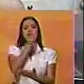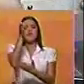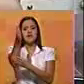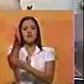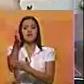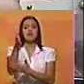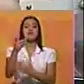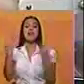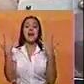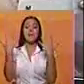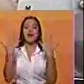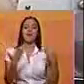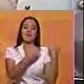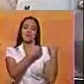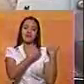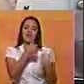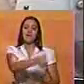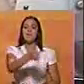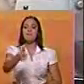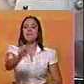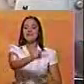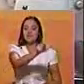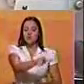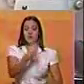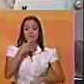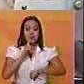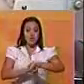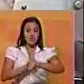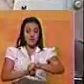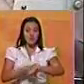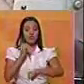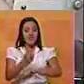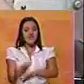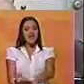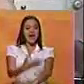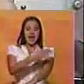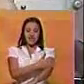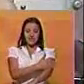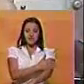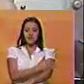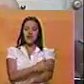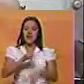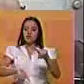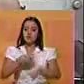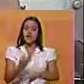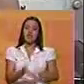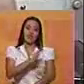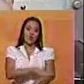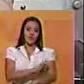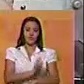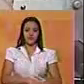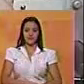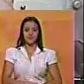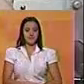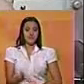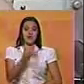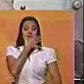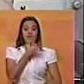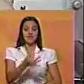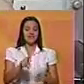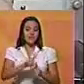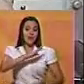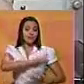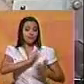en nuestras manos. Si es el tiempo, definitivamente puede evitar que las cosas empeoren. Así, tan sencillo como hacerse